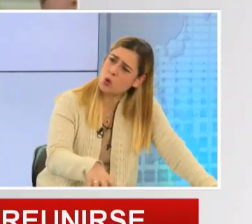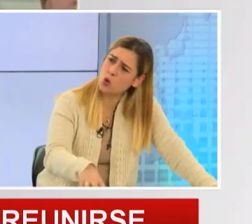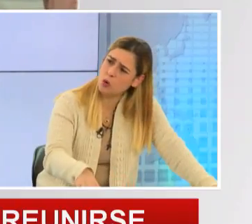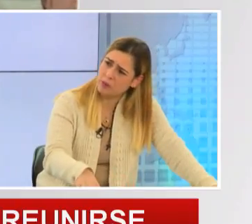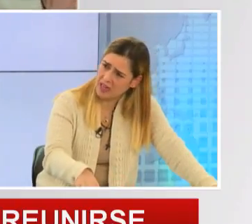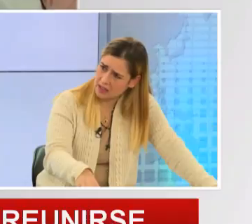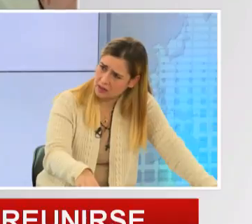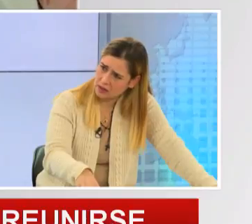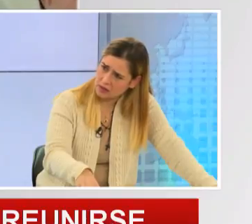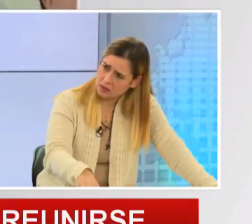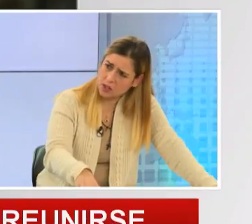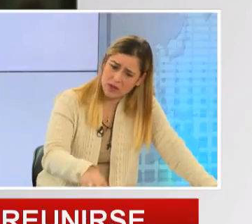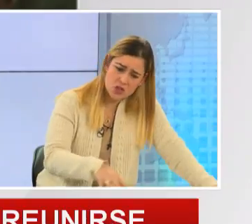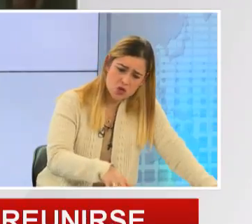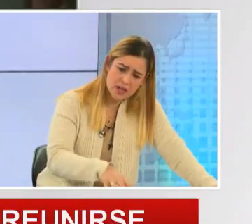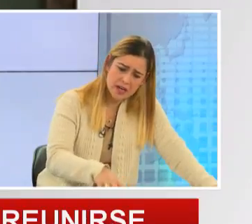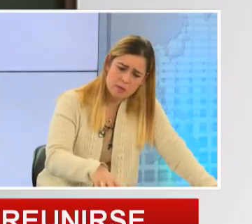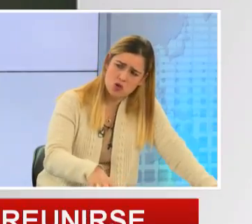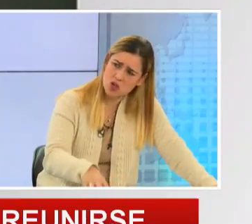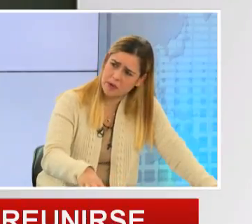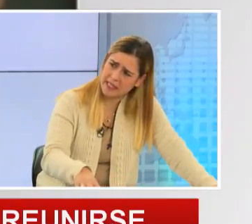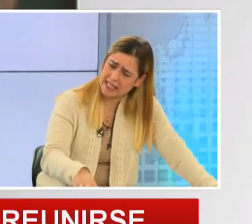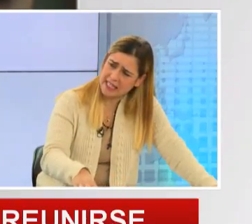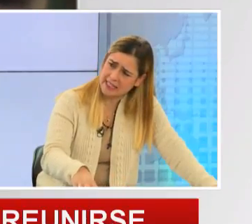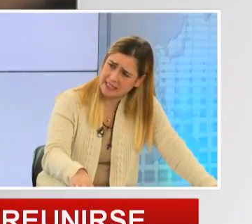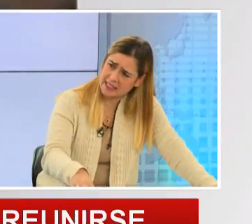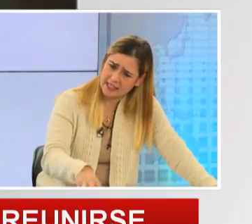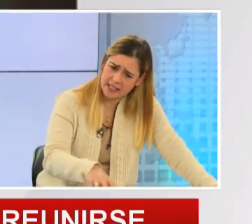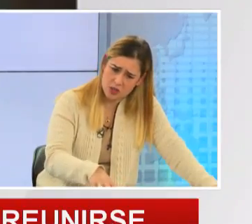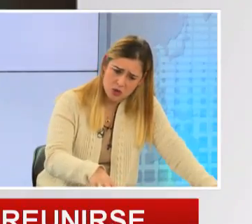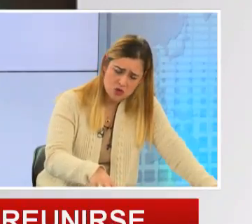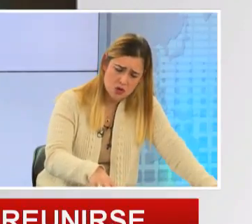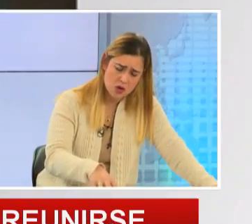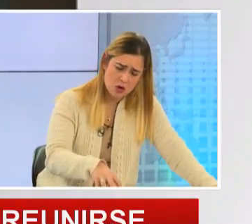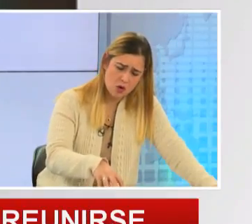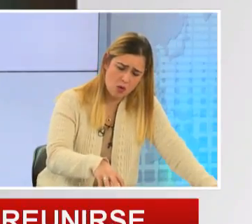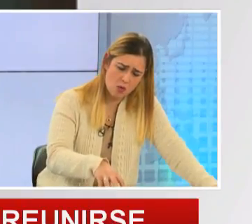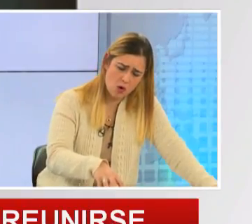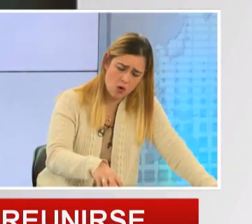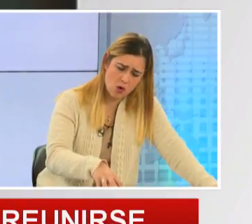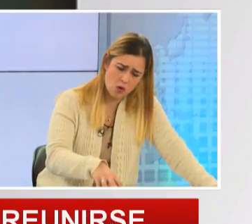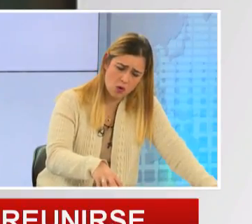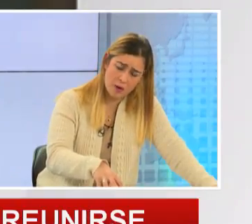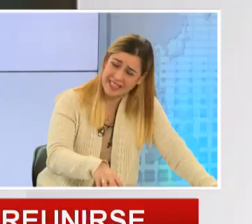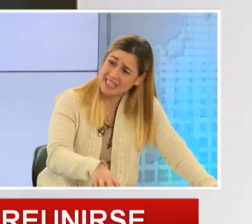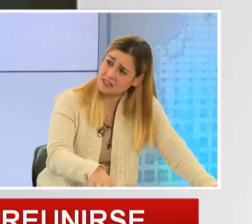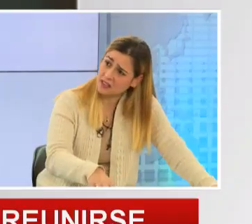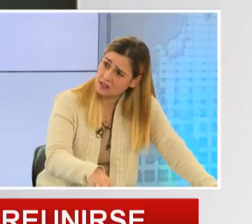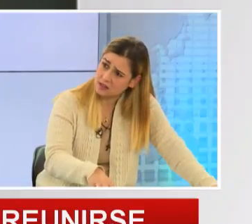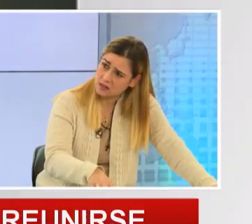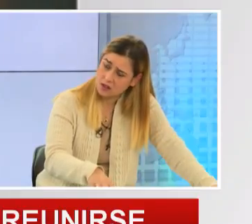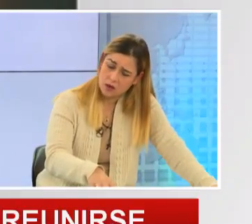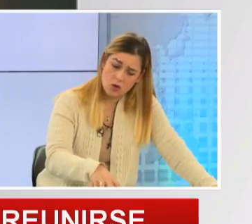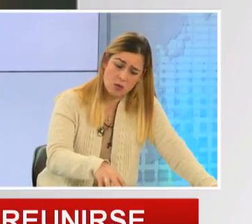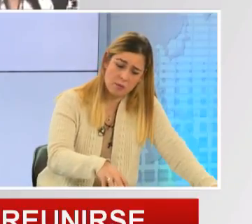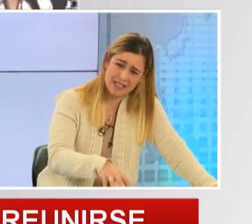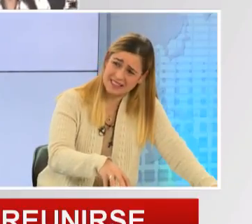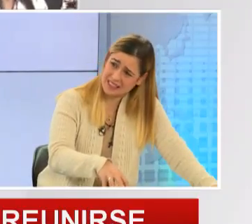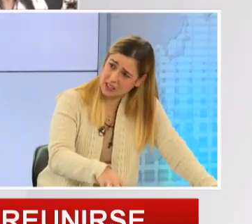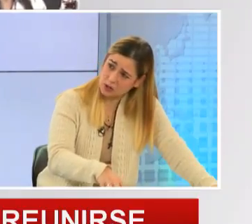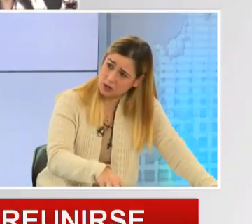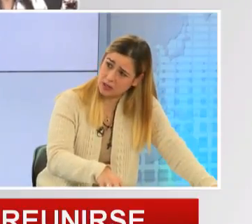mea culpa de cuáles son las responsabilidades que tienen ellos como gobernantes,